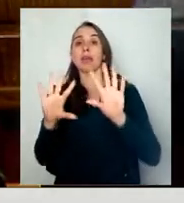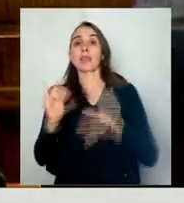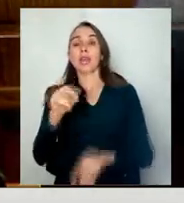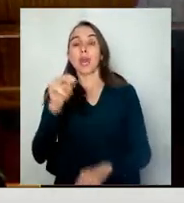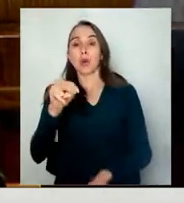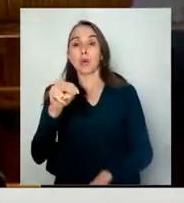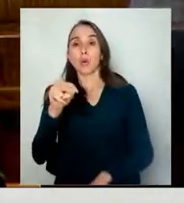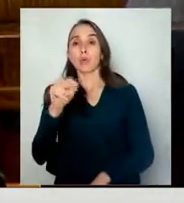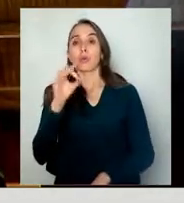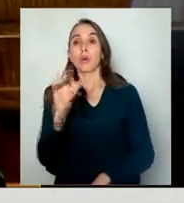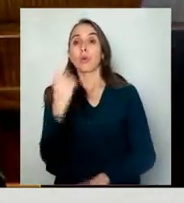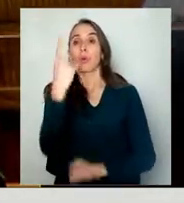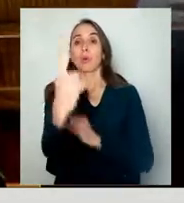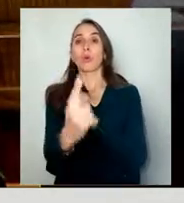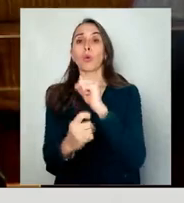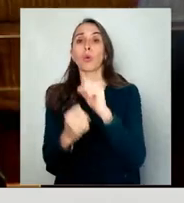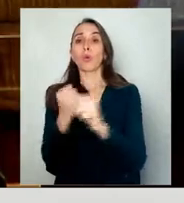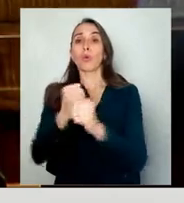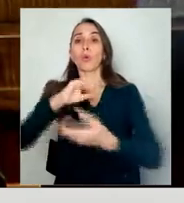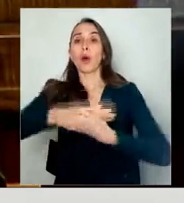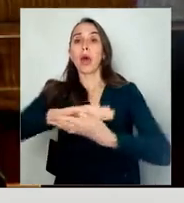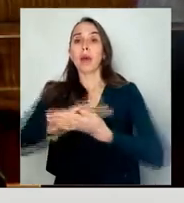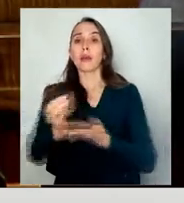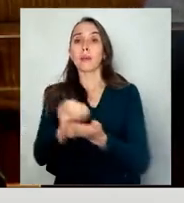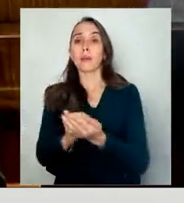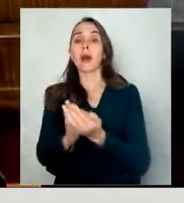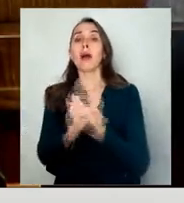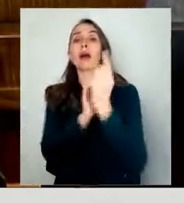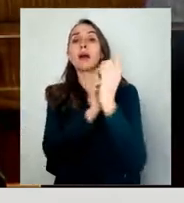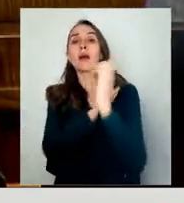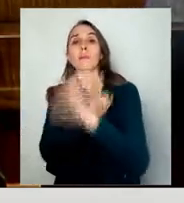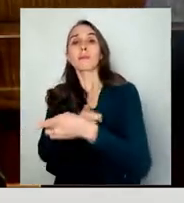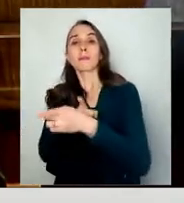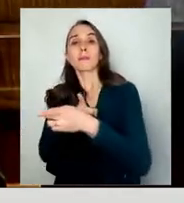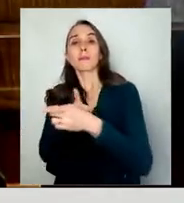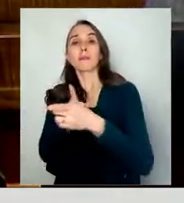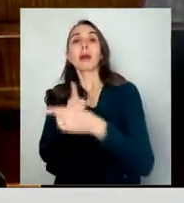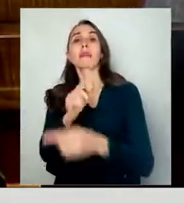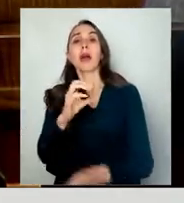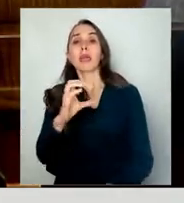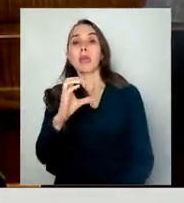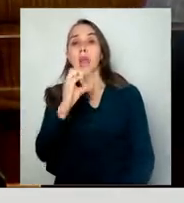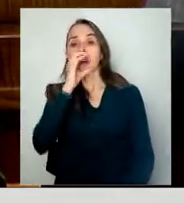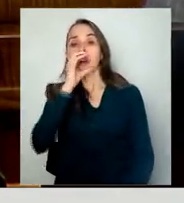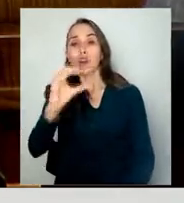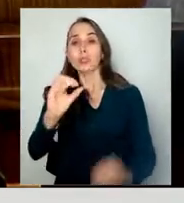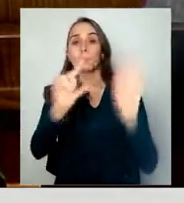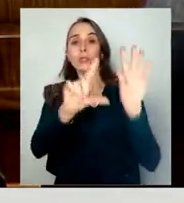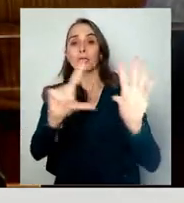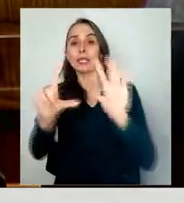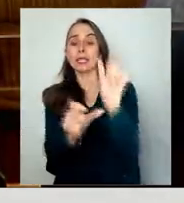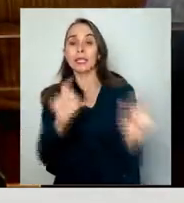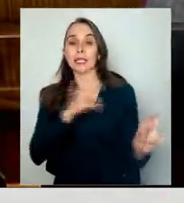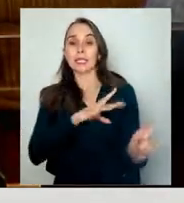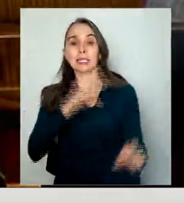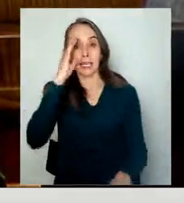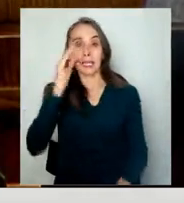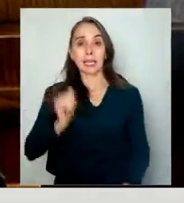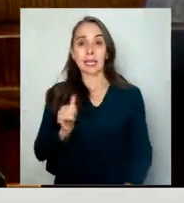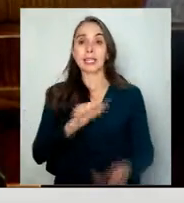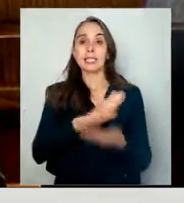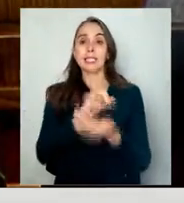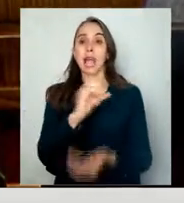un aniversario más de la olla de la concepción en la que 77 chilenos del regimiento chacabuco